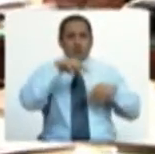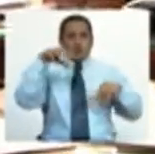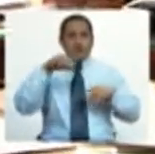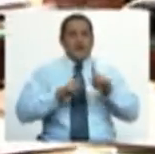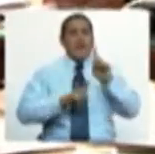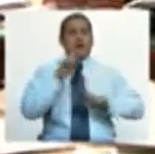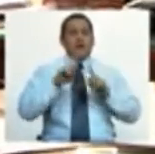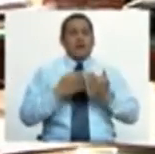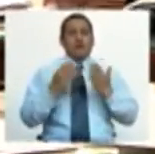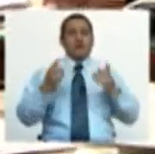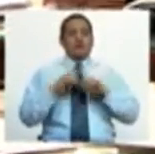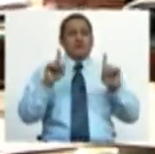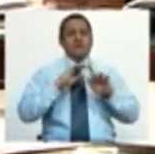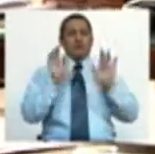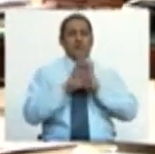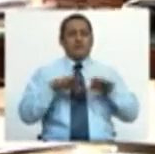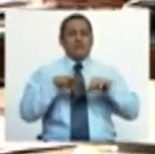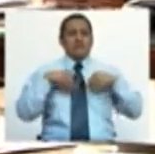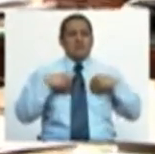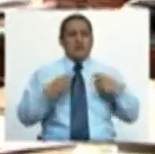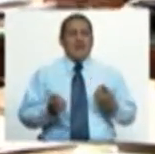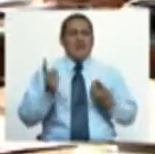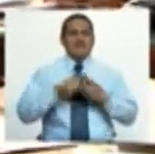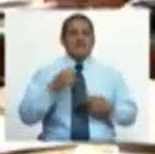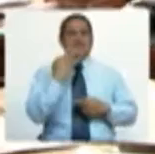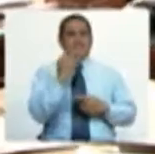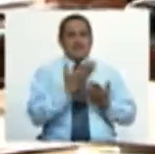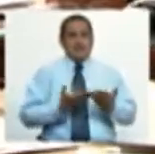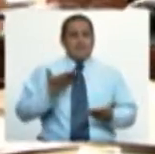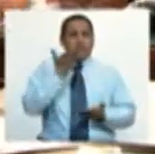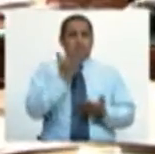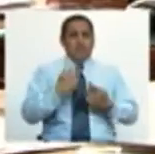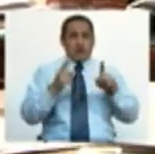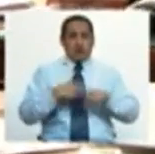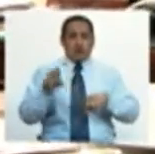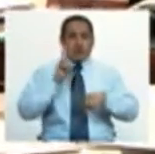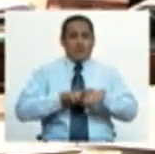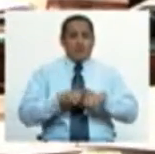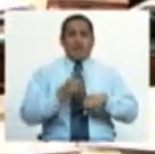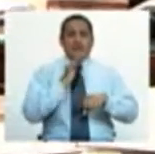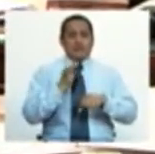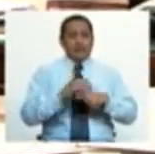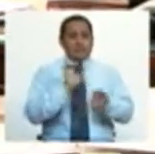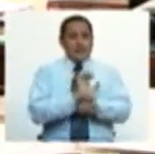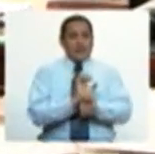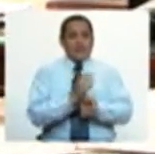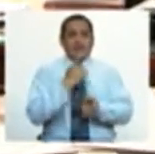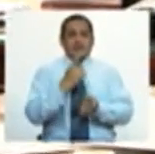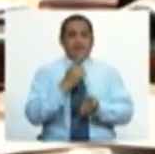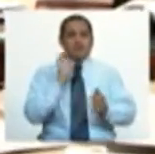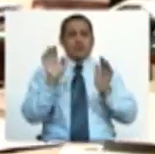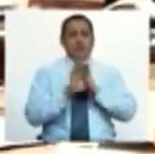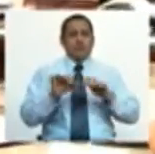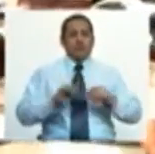En algunos casos excepcionales se permiten 3 impugnaciones, pero lo normal, y en lo penal sucede así